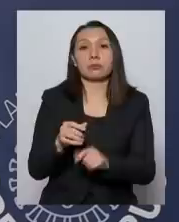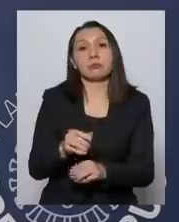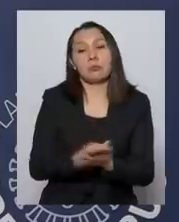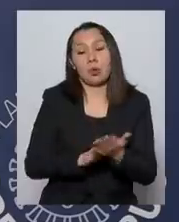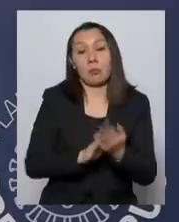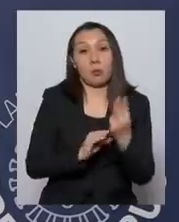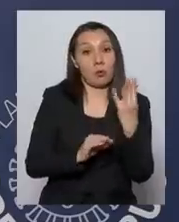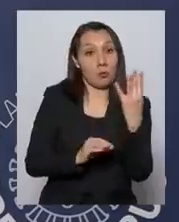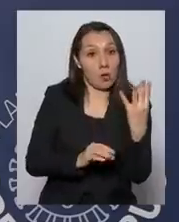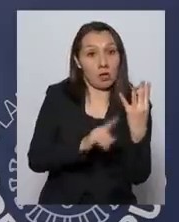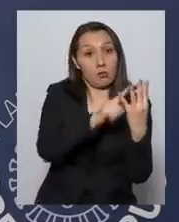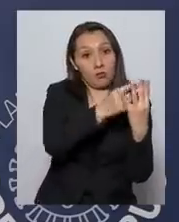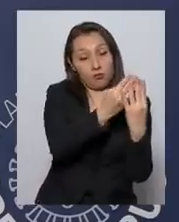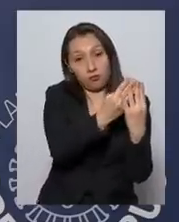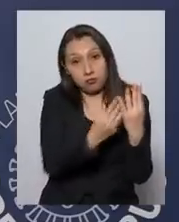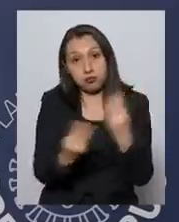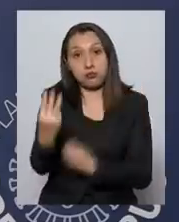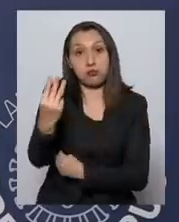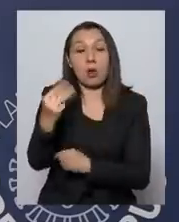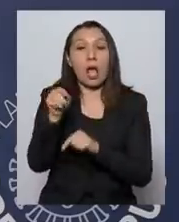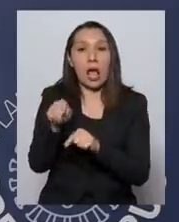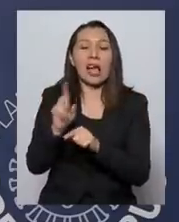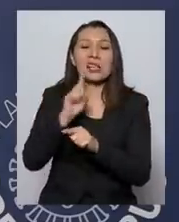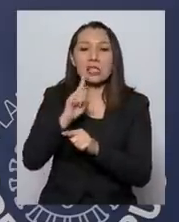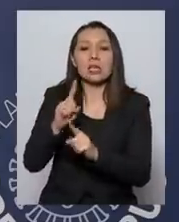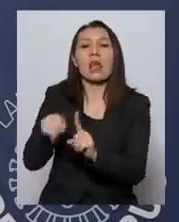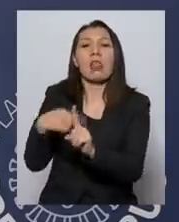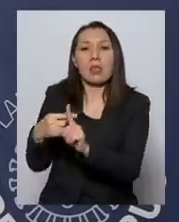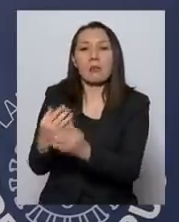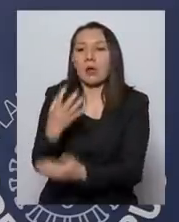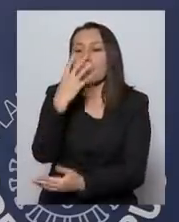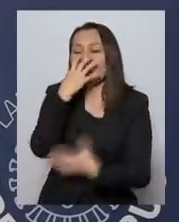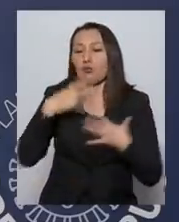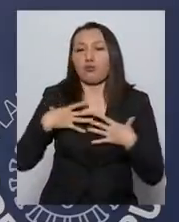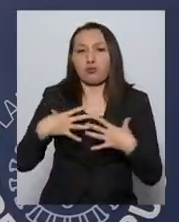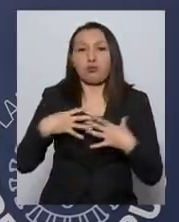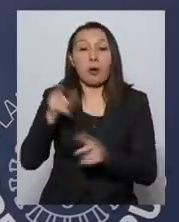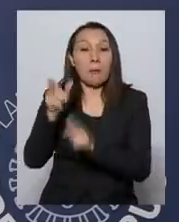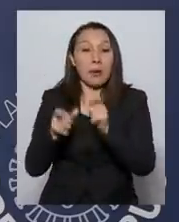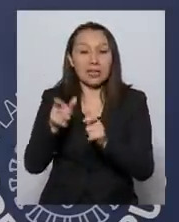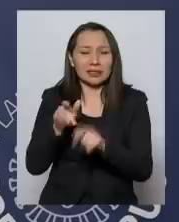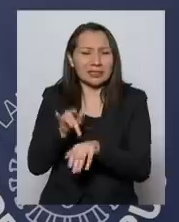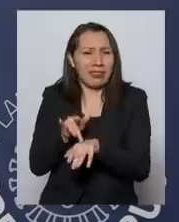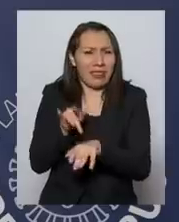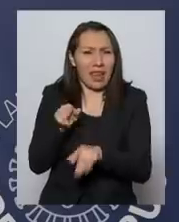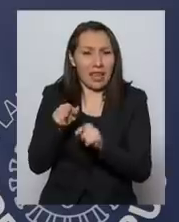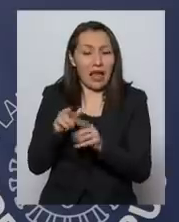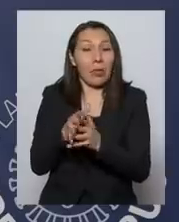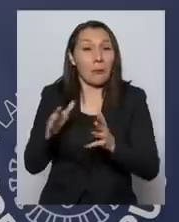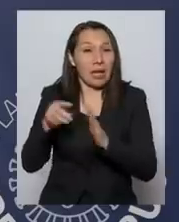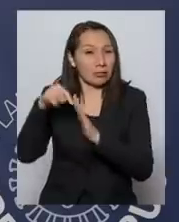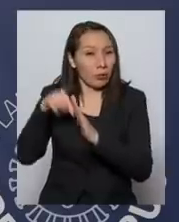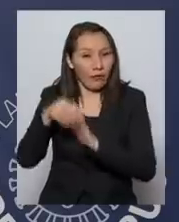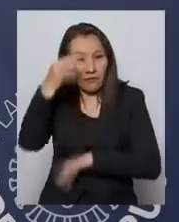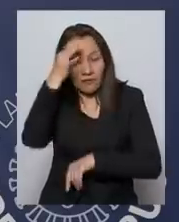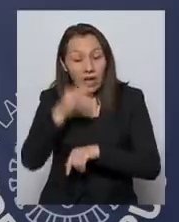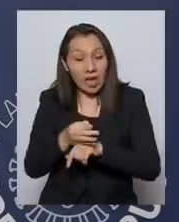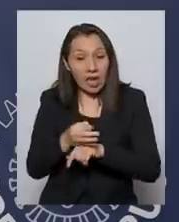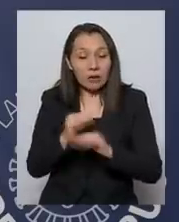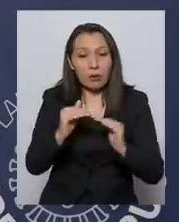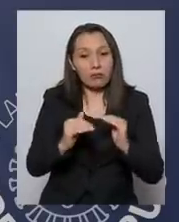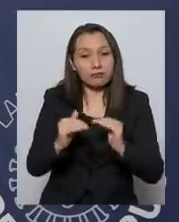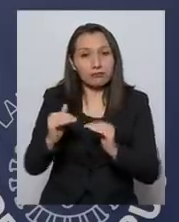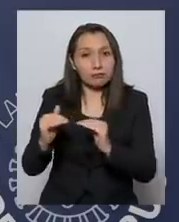3 de cada 4, como todos los días, en ventilación mecánica, y el número de pacientes críticos se mantiene